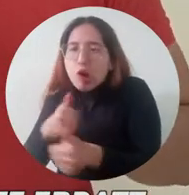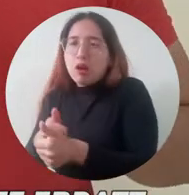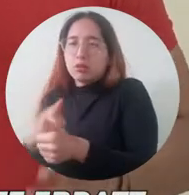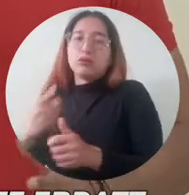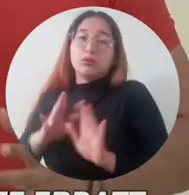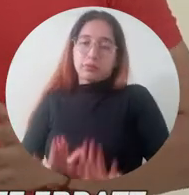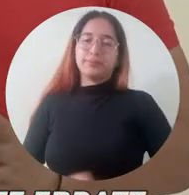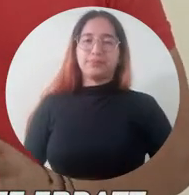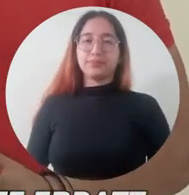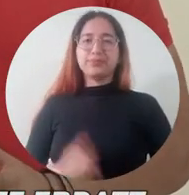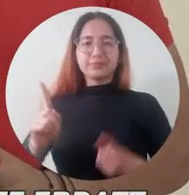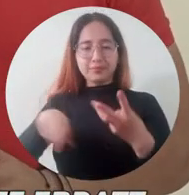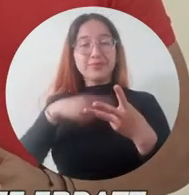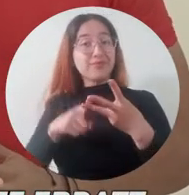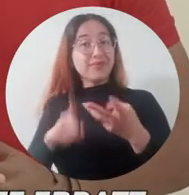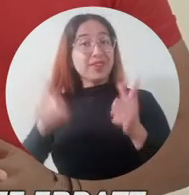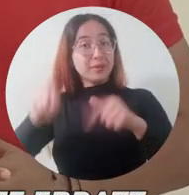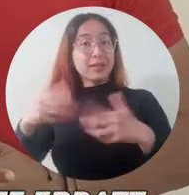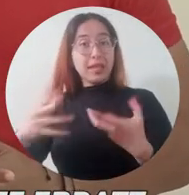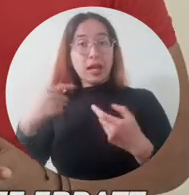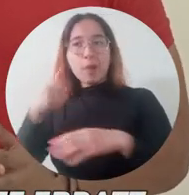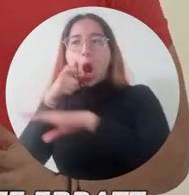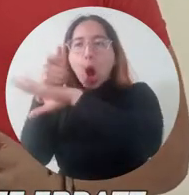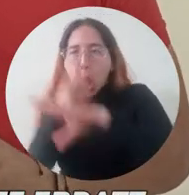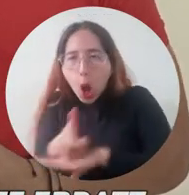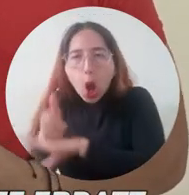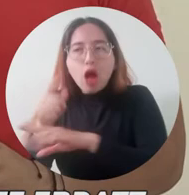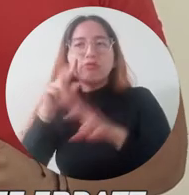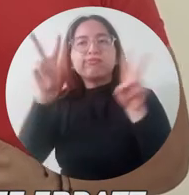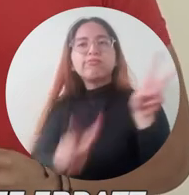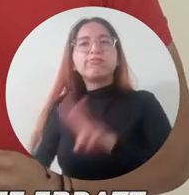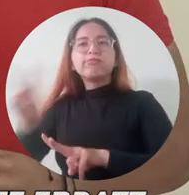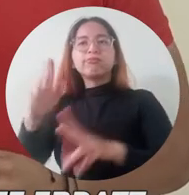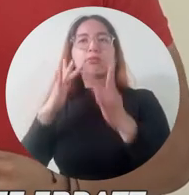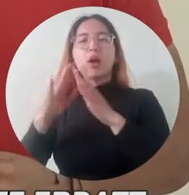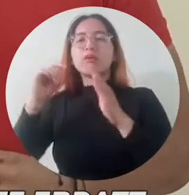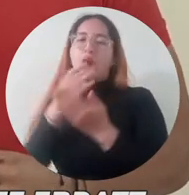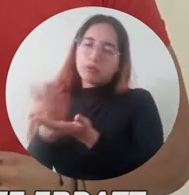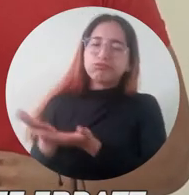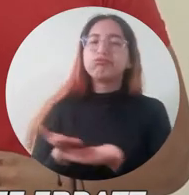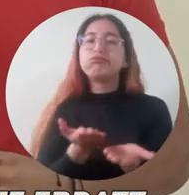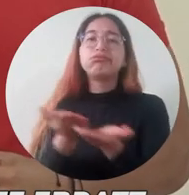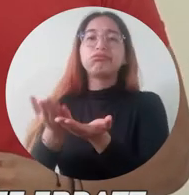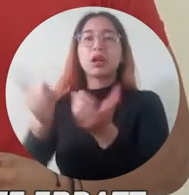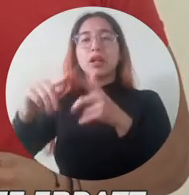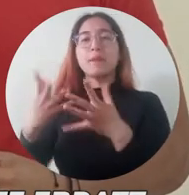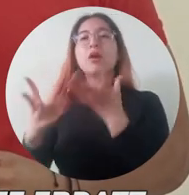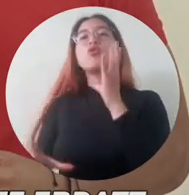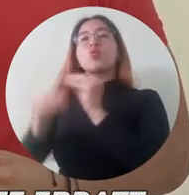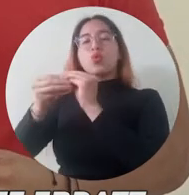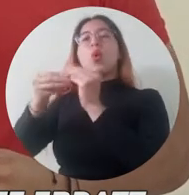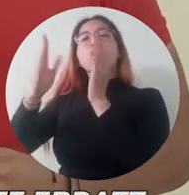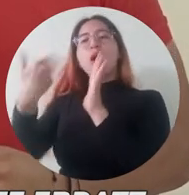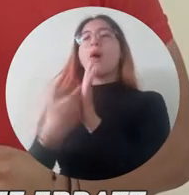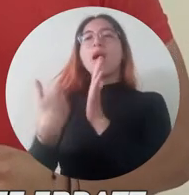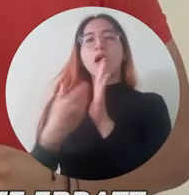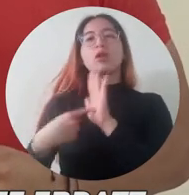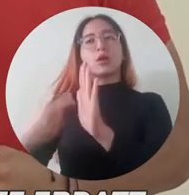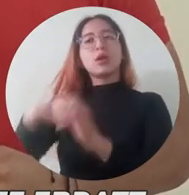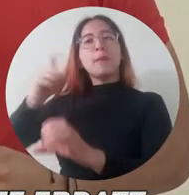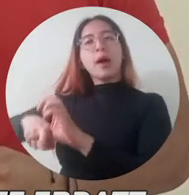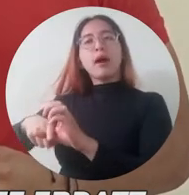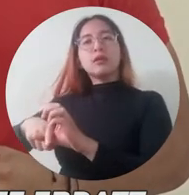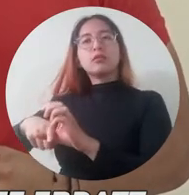estudiante. Queremos hacer seguimiento y veeduría de la reingeniería del aire. No solamente eso, sino también proponer un nuevo